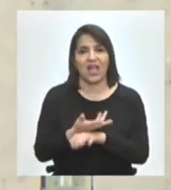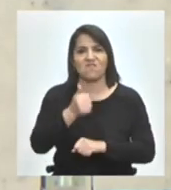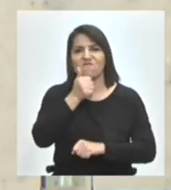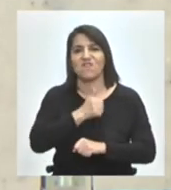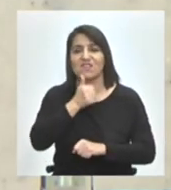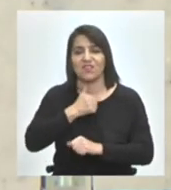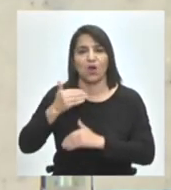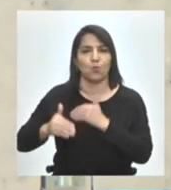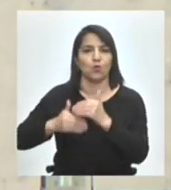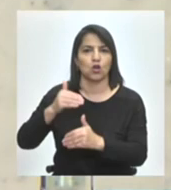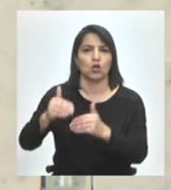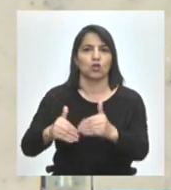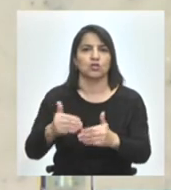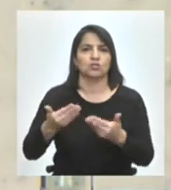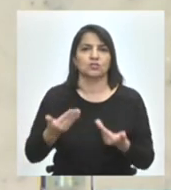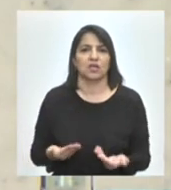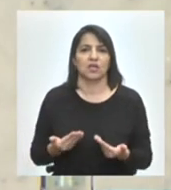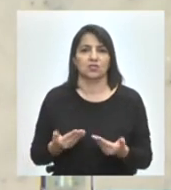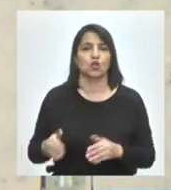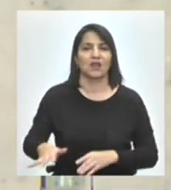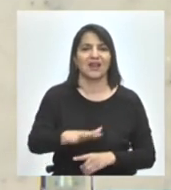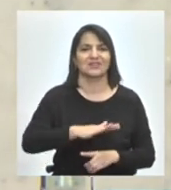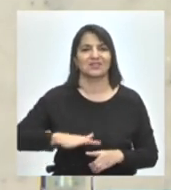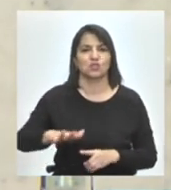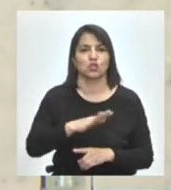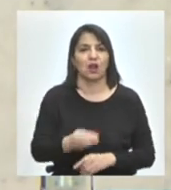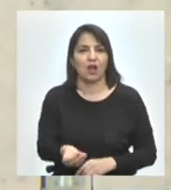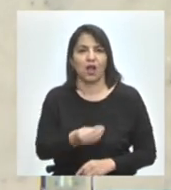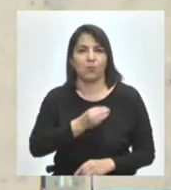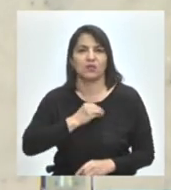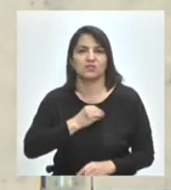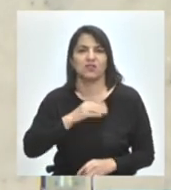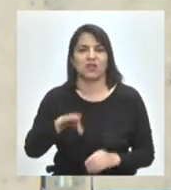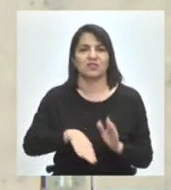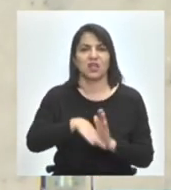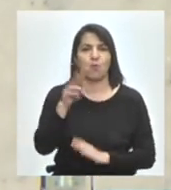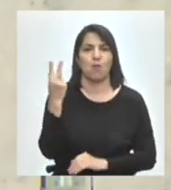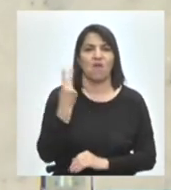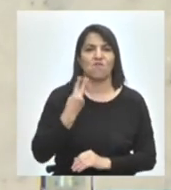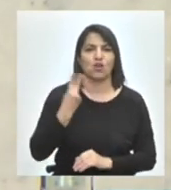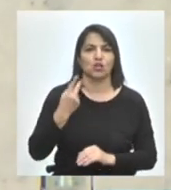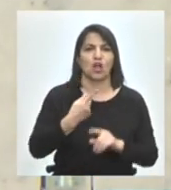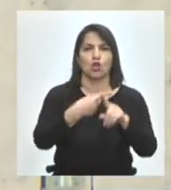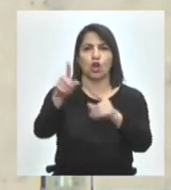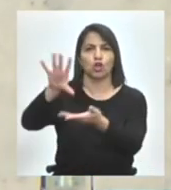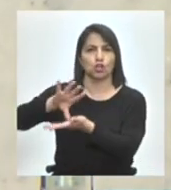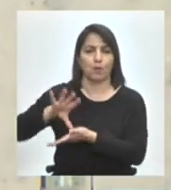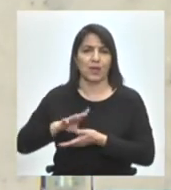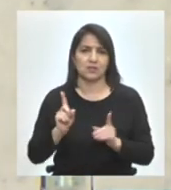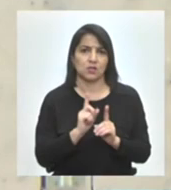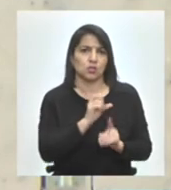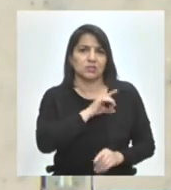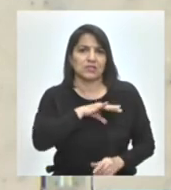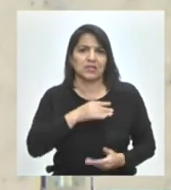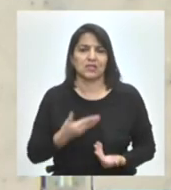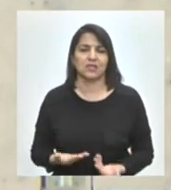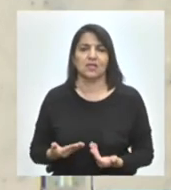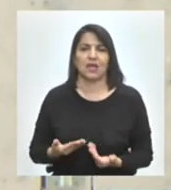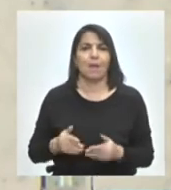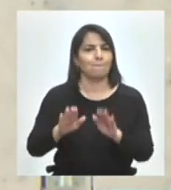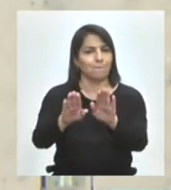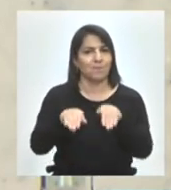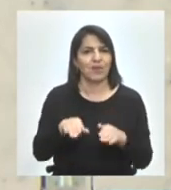proceso y en un hecho que lamentablemente suele ser más valorado en el extranjero que en nuestro propio país, esa